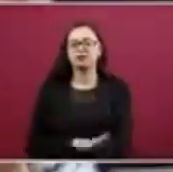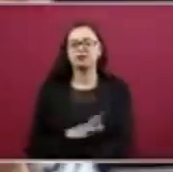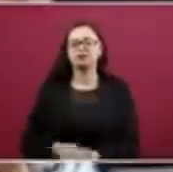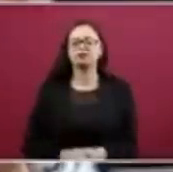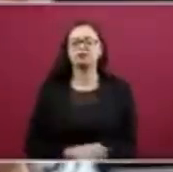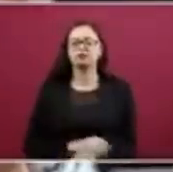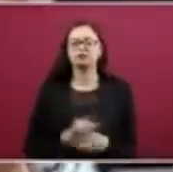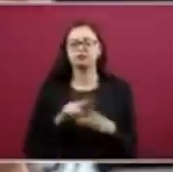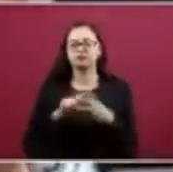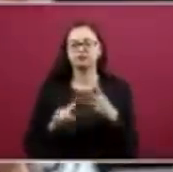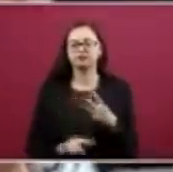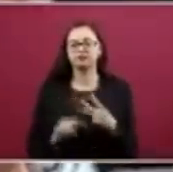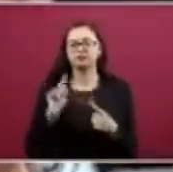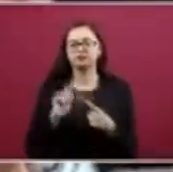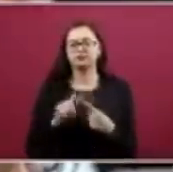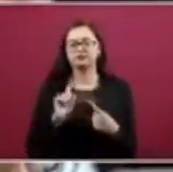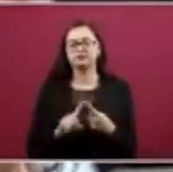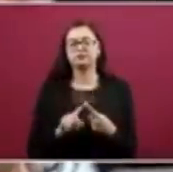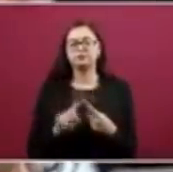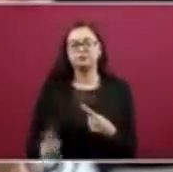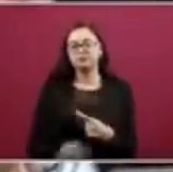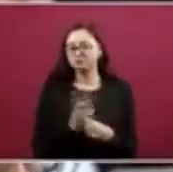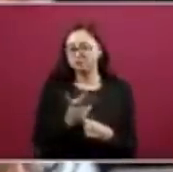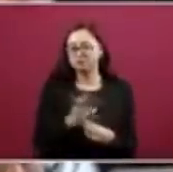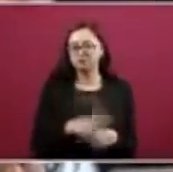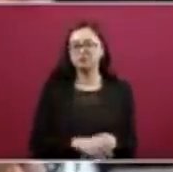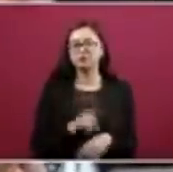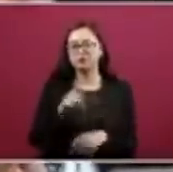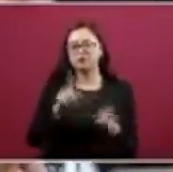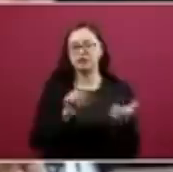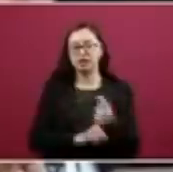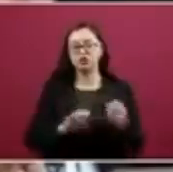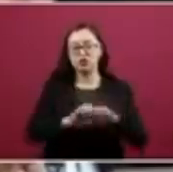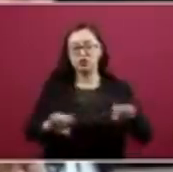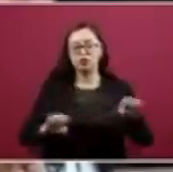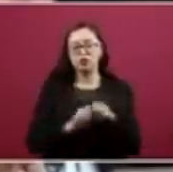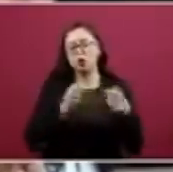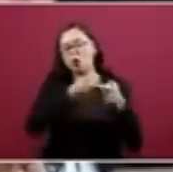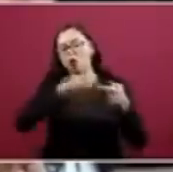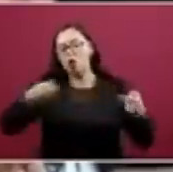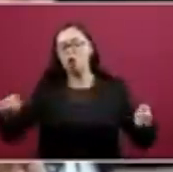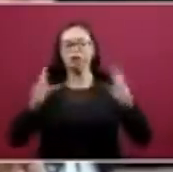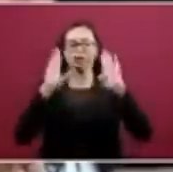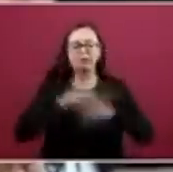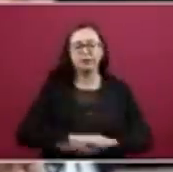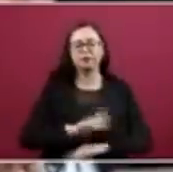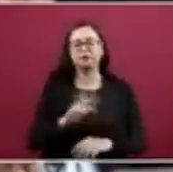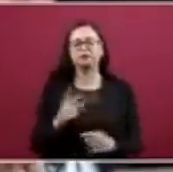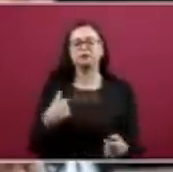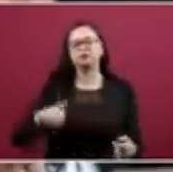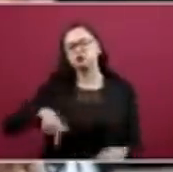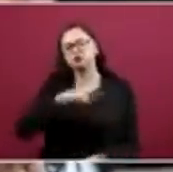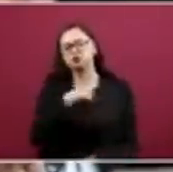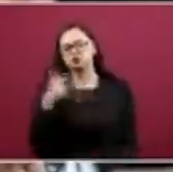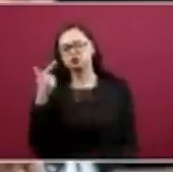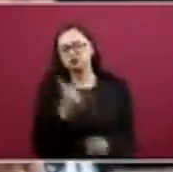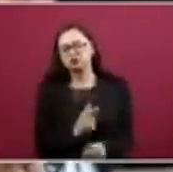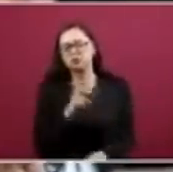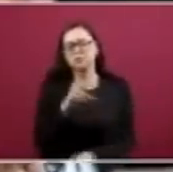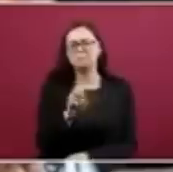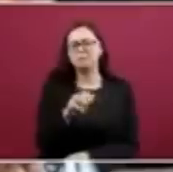acaba de hablar usted y decir que hay armonía en su gabinete. Nosotros detectamos que en Pemex